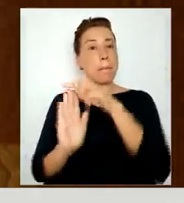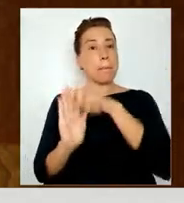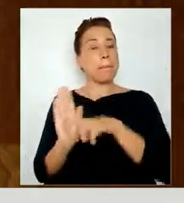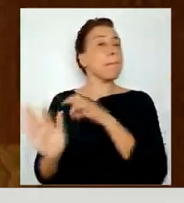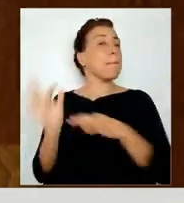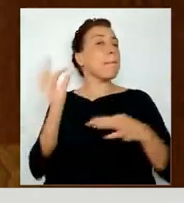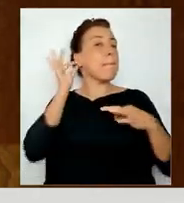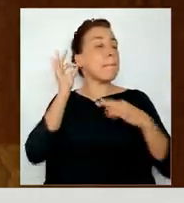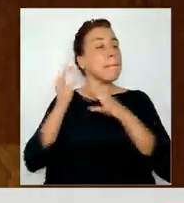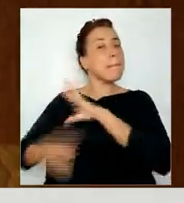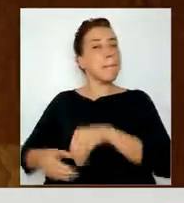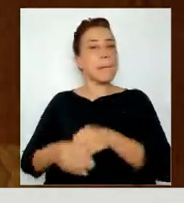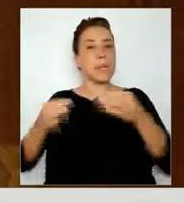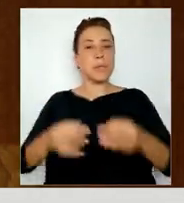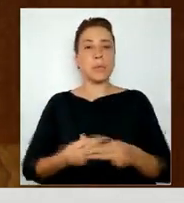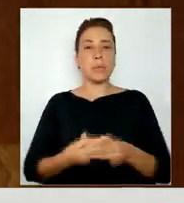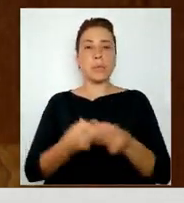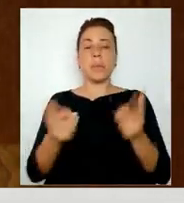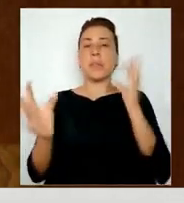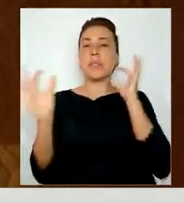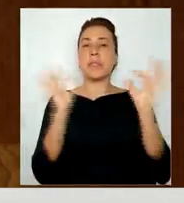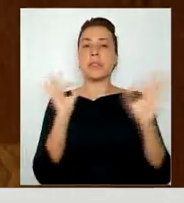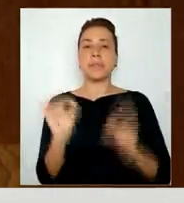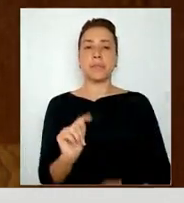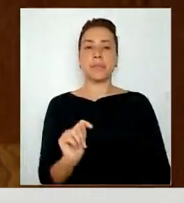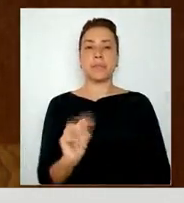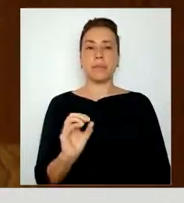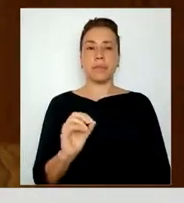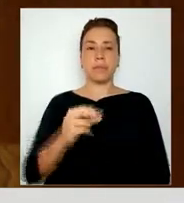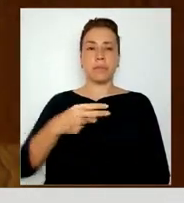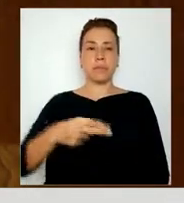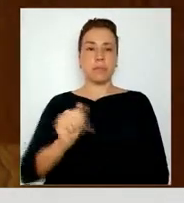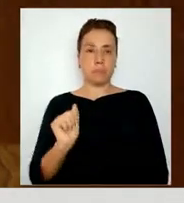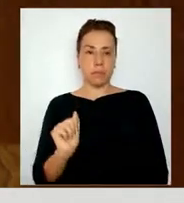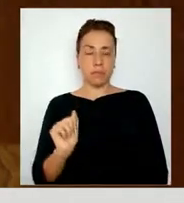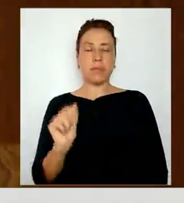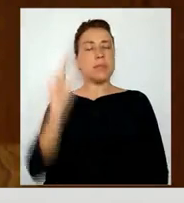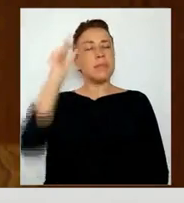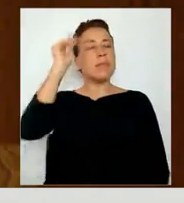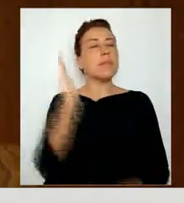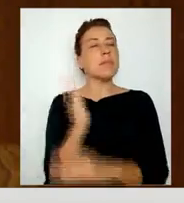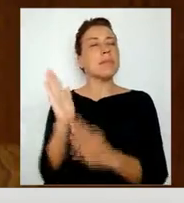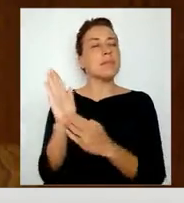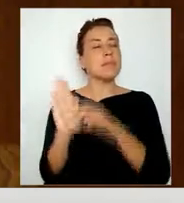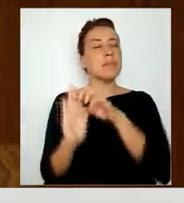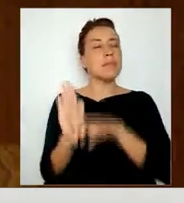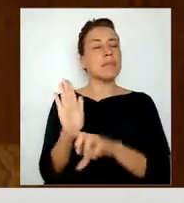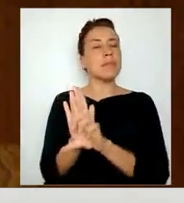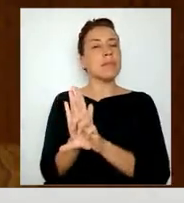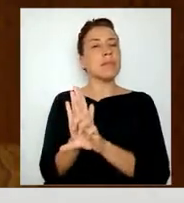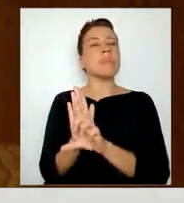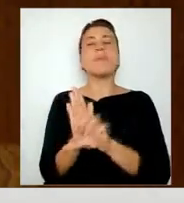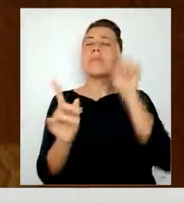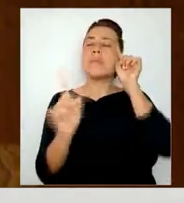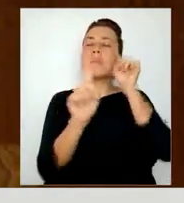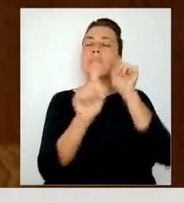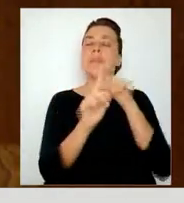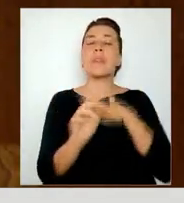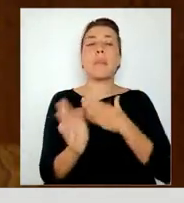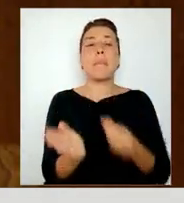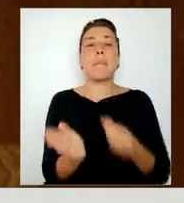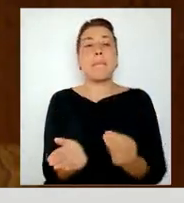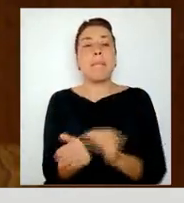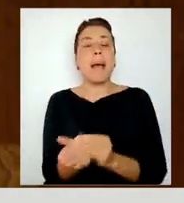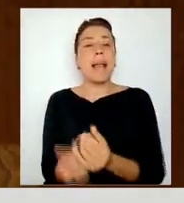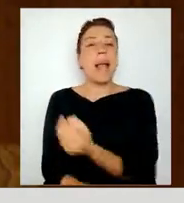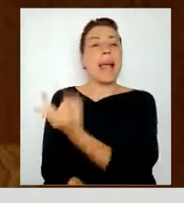seguridad pública señora Carolina Toa la idea matriz de la iniciativa se orienta a incrementar la dotación policial en